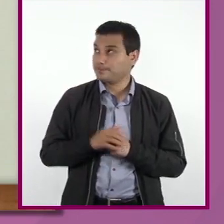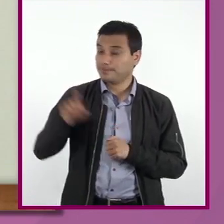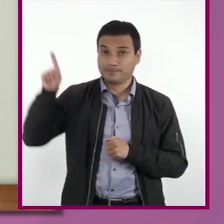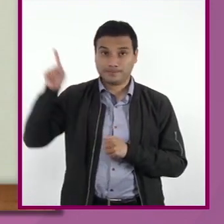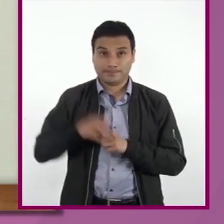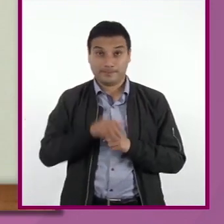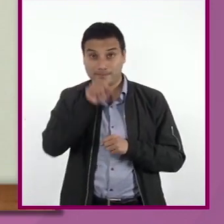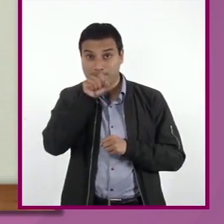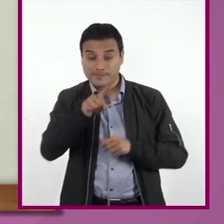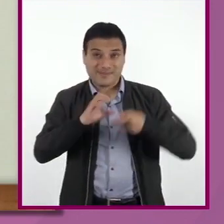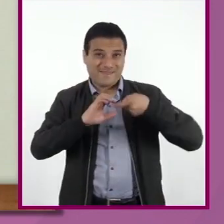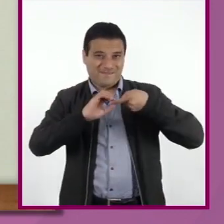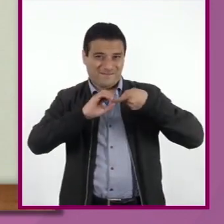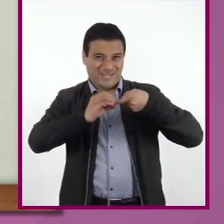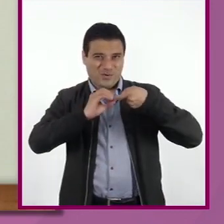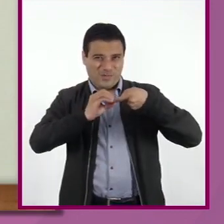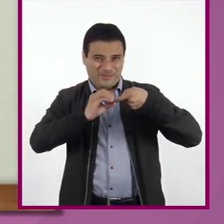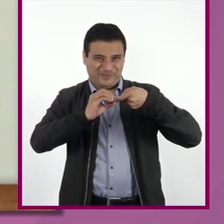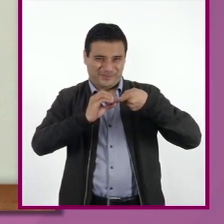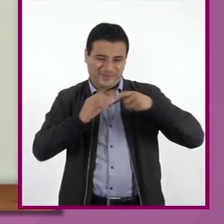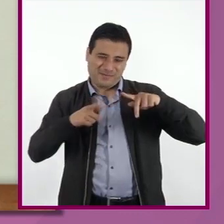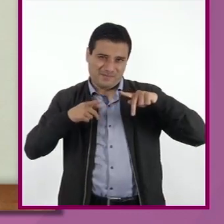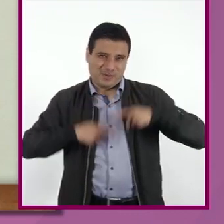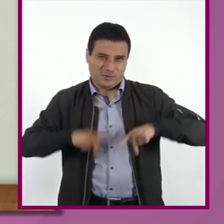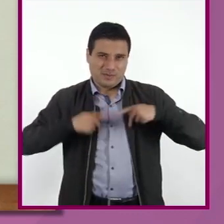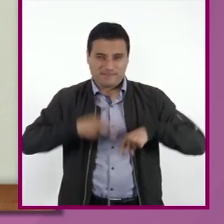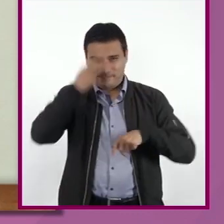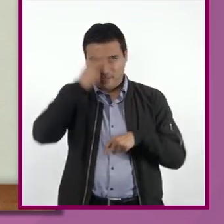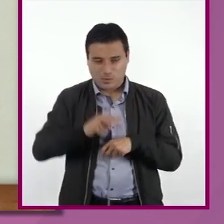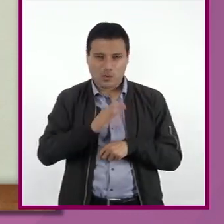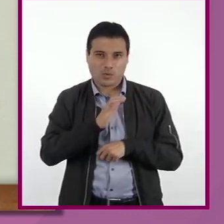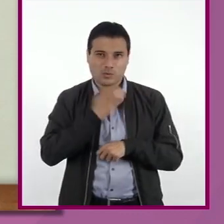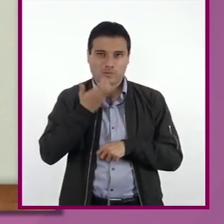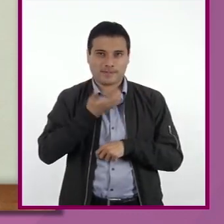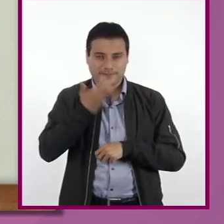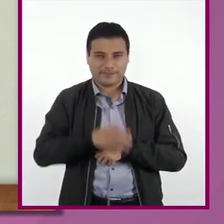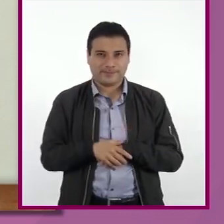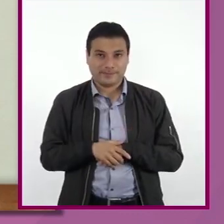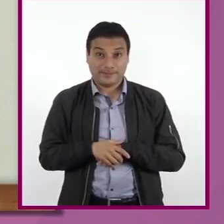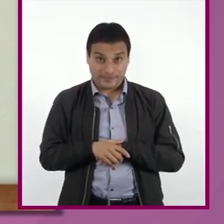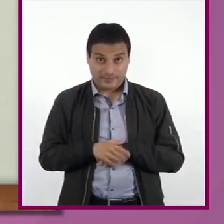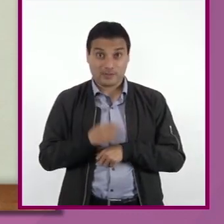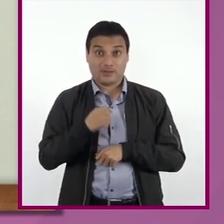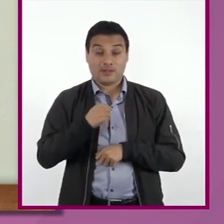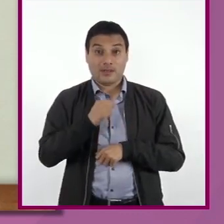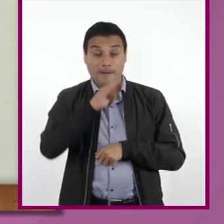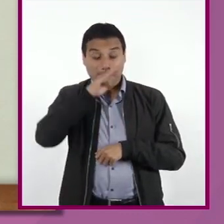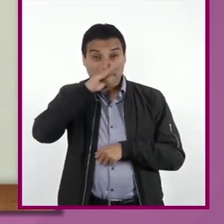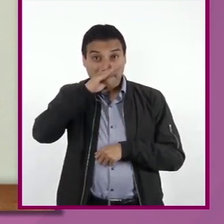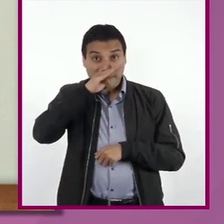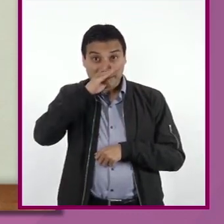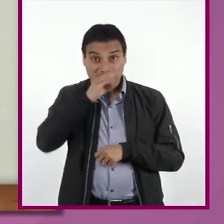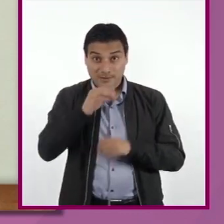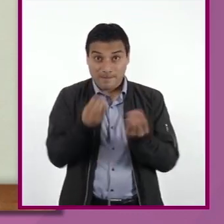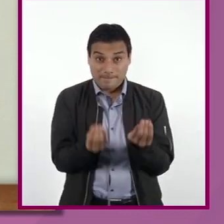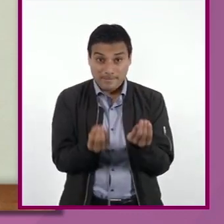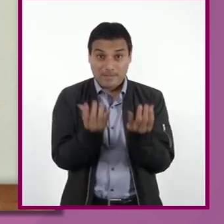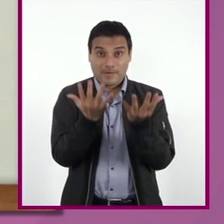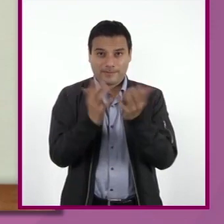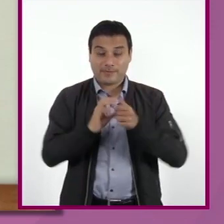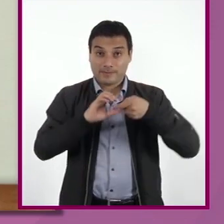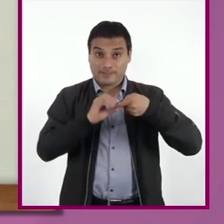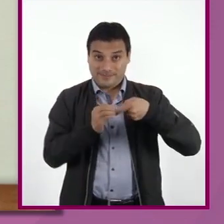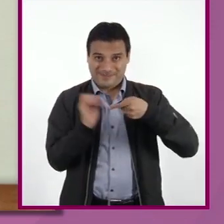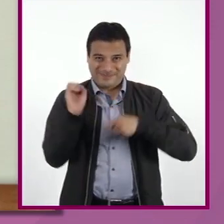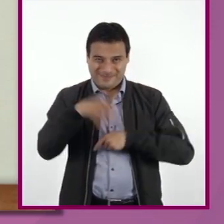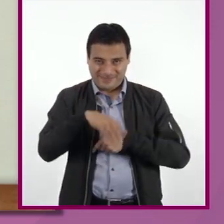frijol, que además de ser base de nuestra dieta en los sembradíos de maíz, ayuda a fijar una sustancia llamada nitrógeno,